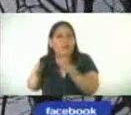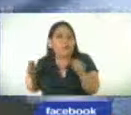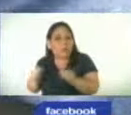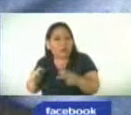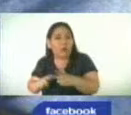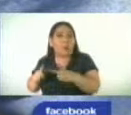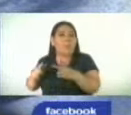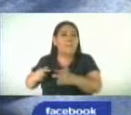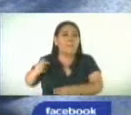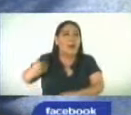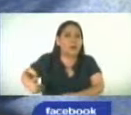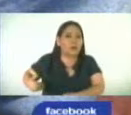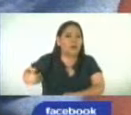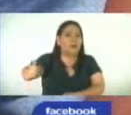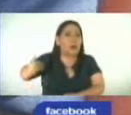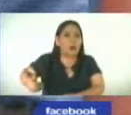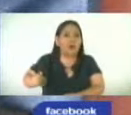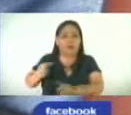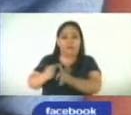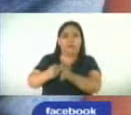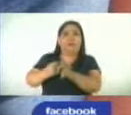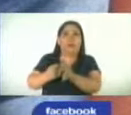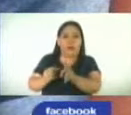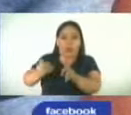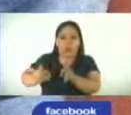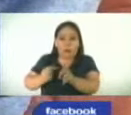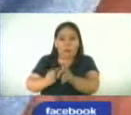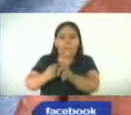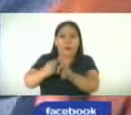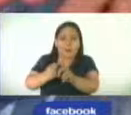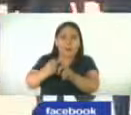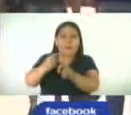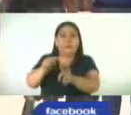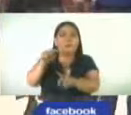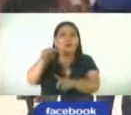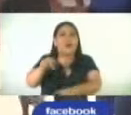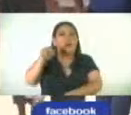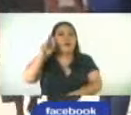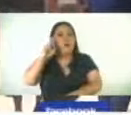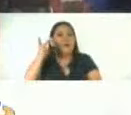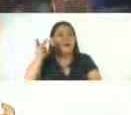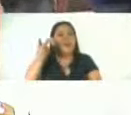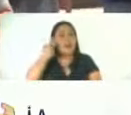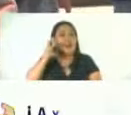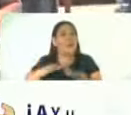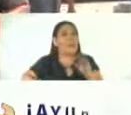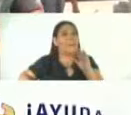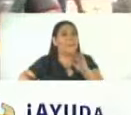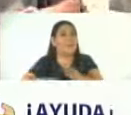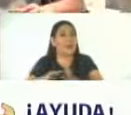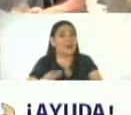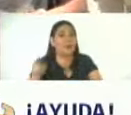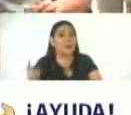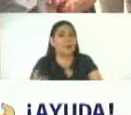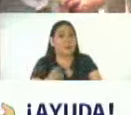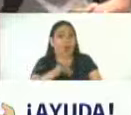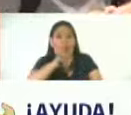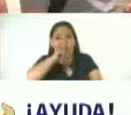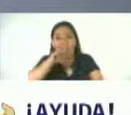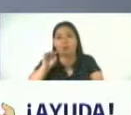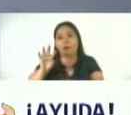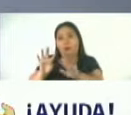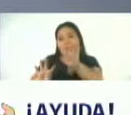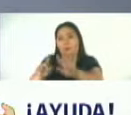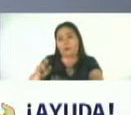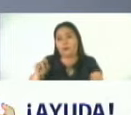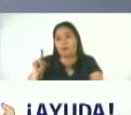aumento anual de 1 grado Celsius en la temperatura. Esto conduce a un aumento en la pobreza del 9.1%.